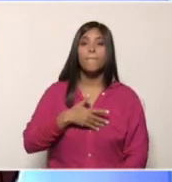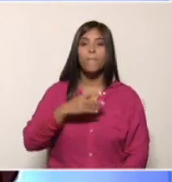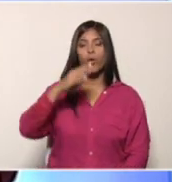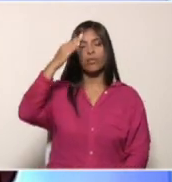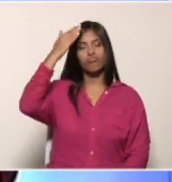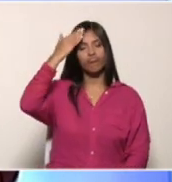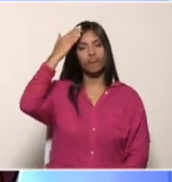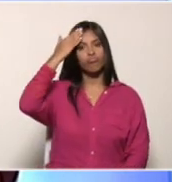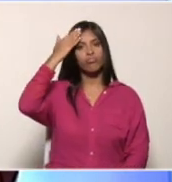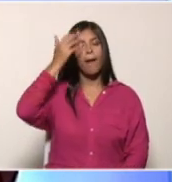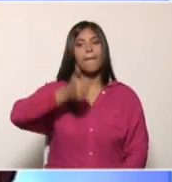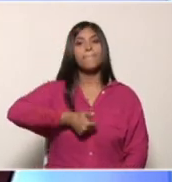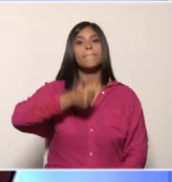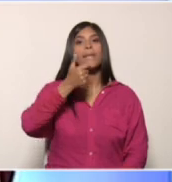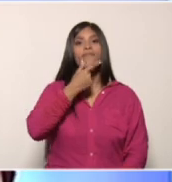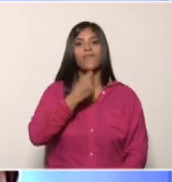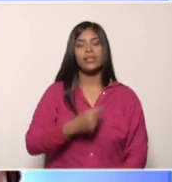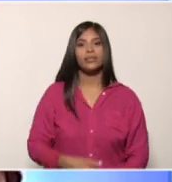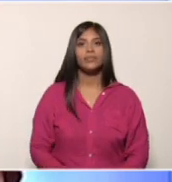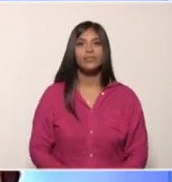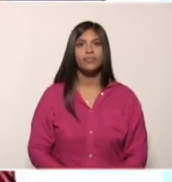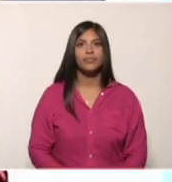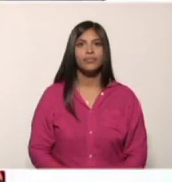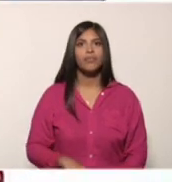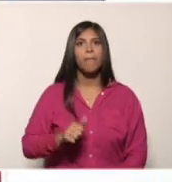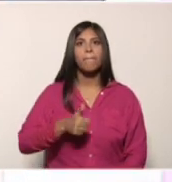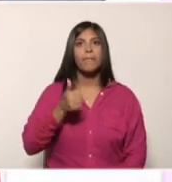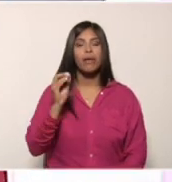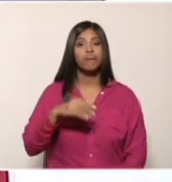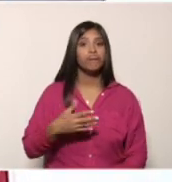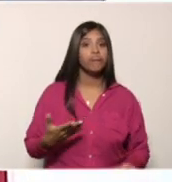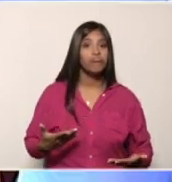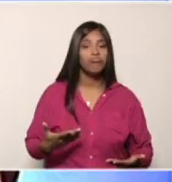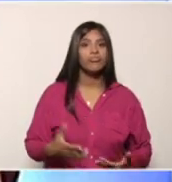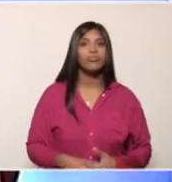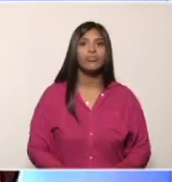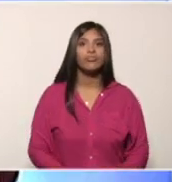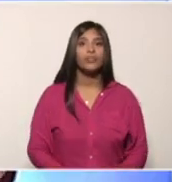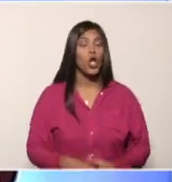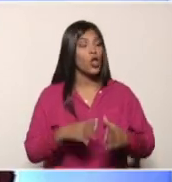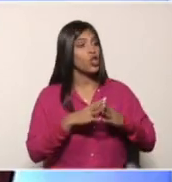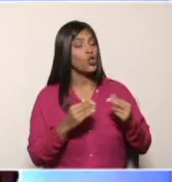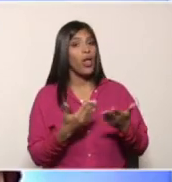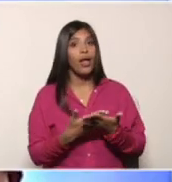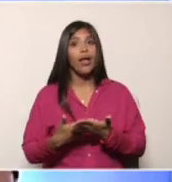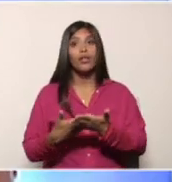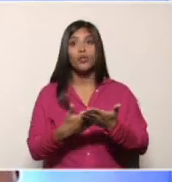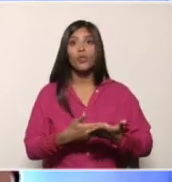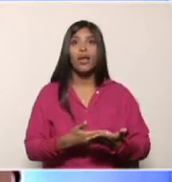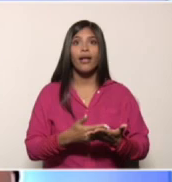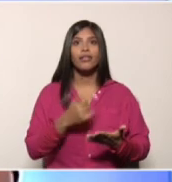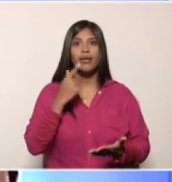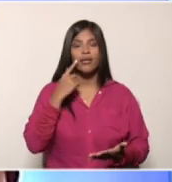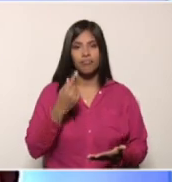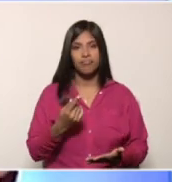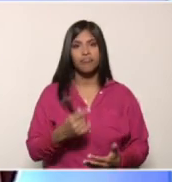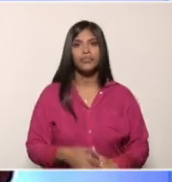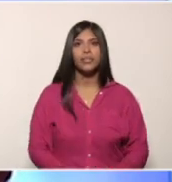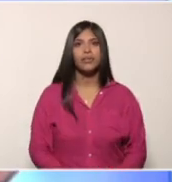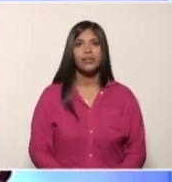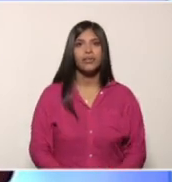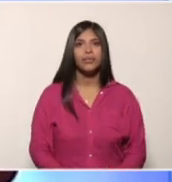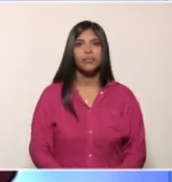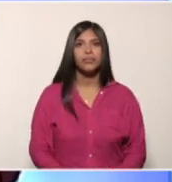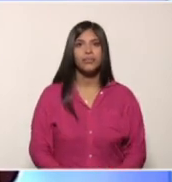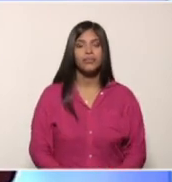guardarlo de forma mucho más eficiente. ¿Qué más podemos decir? Bueno, para todos nuestros estudiantes, aquí a continuación vamos a tener ya en